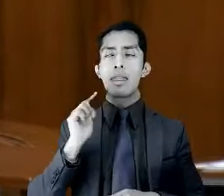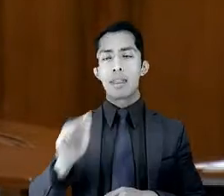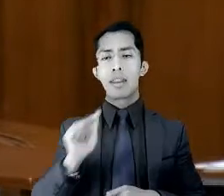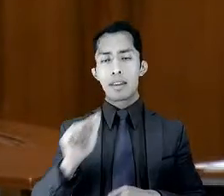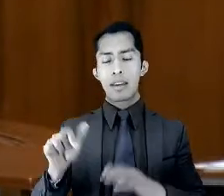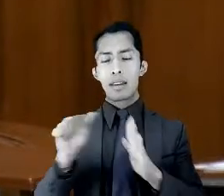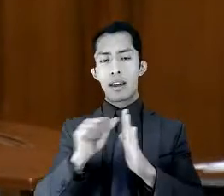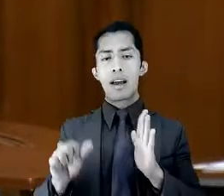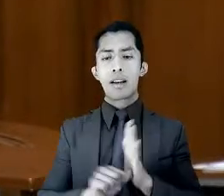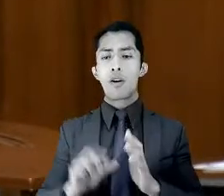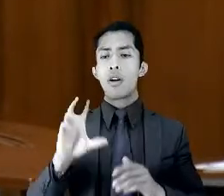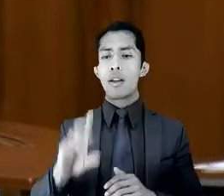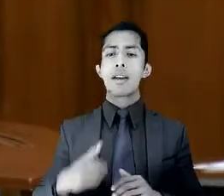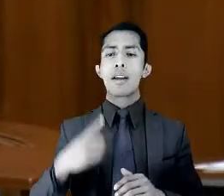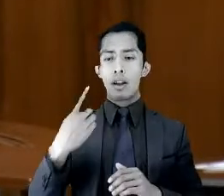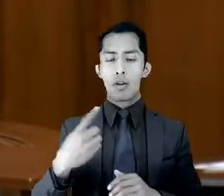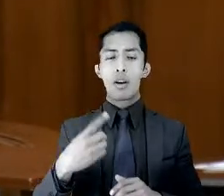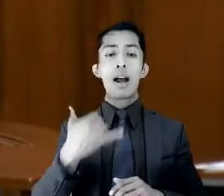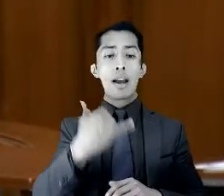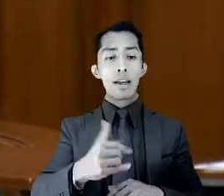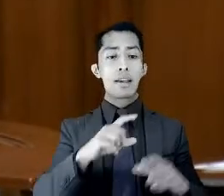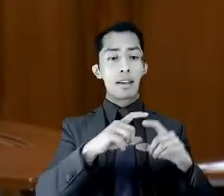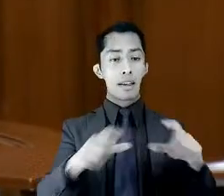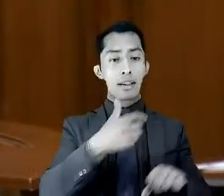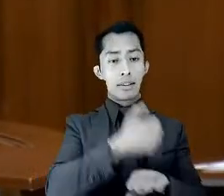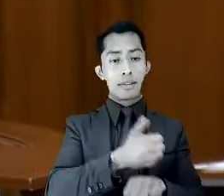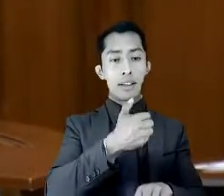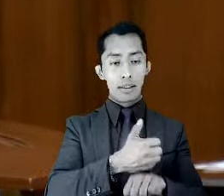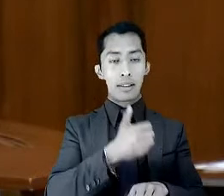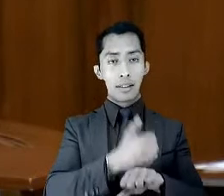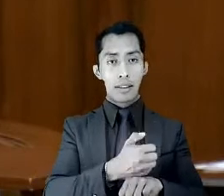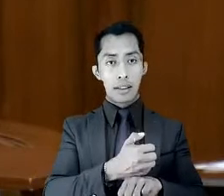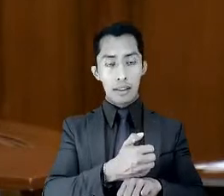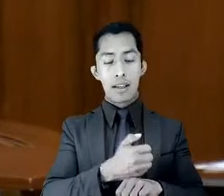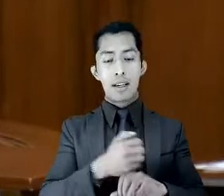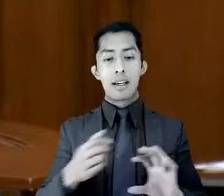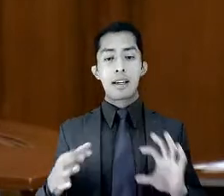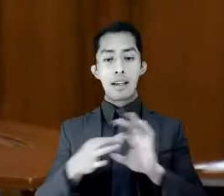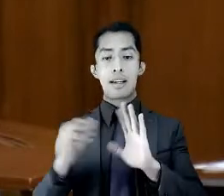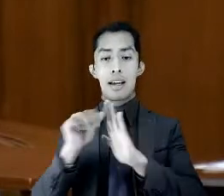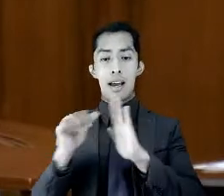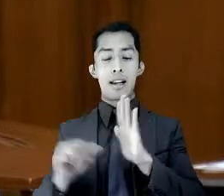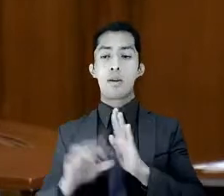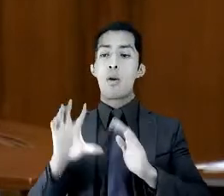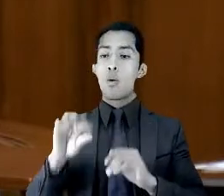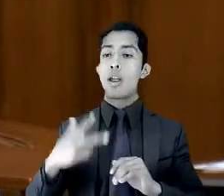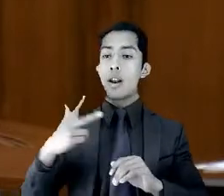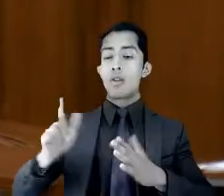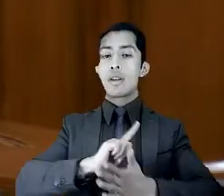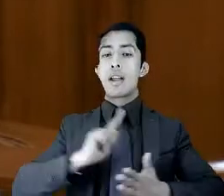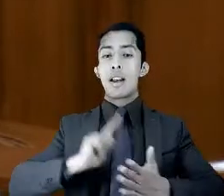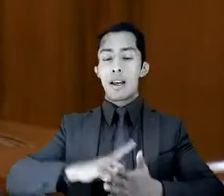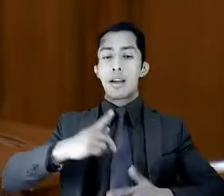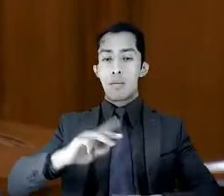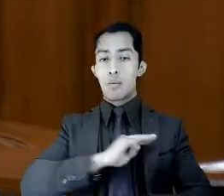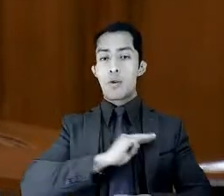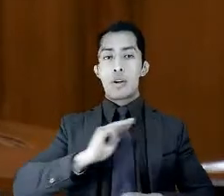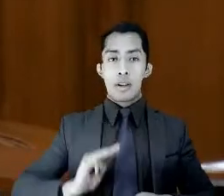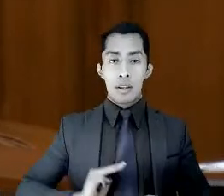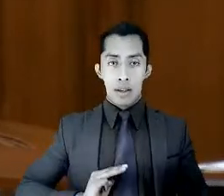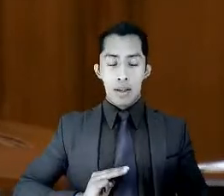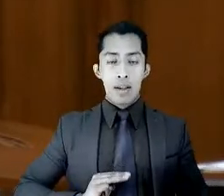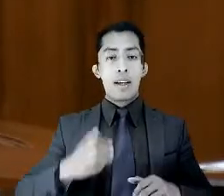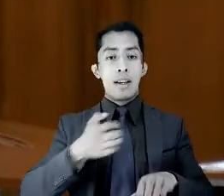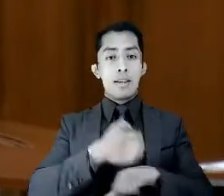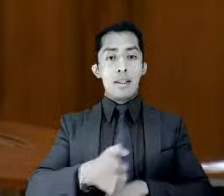del artículo 31 y la fracción sexta del artículo 48 de la Ley Orgánica Municipal